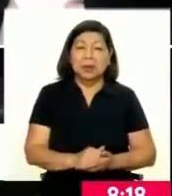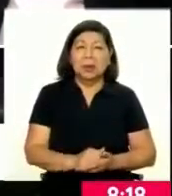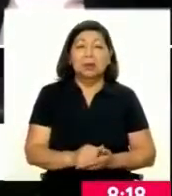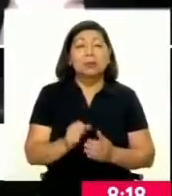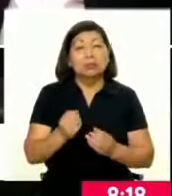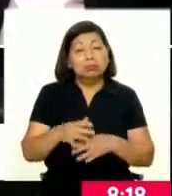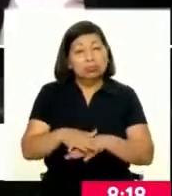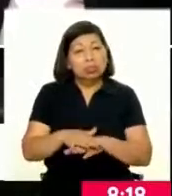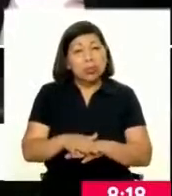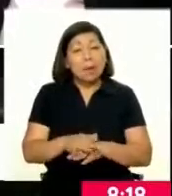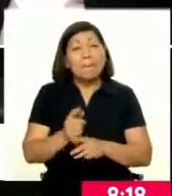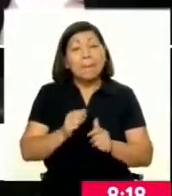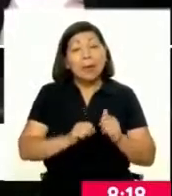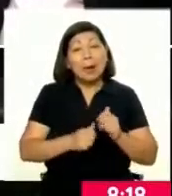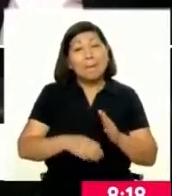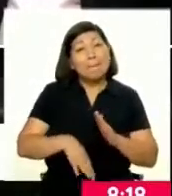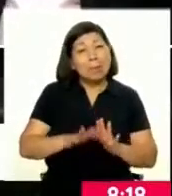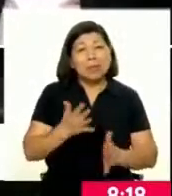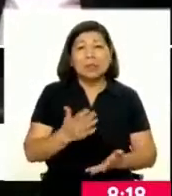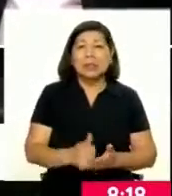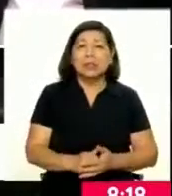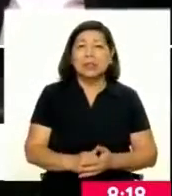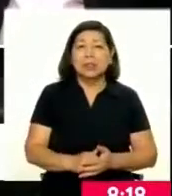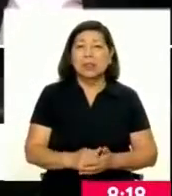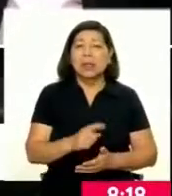Asistencias legales, y en caso de víctimas aproximadamente